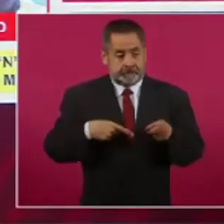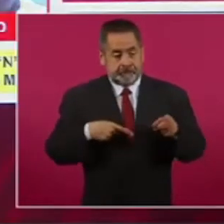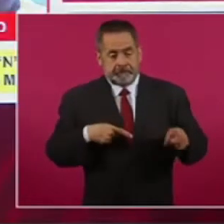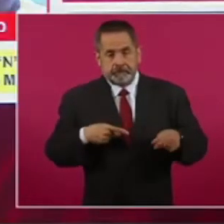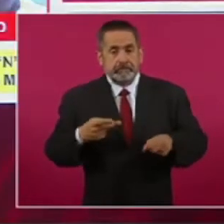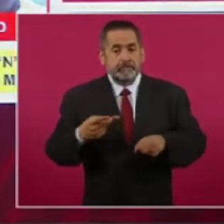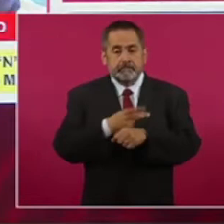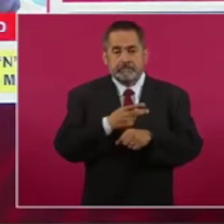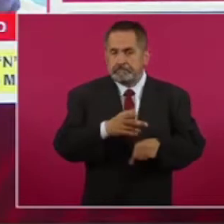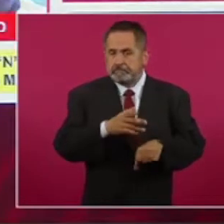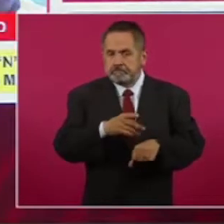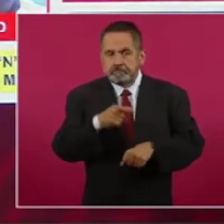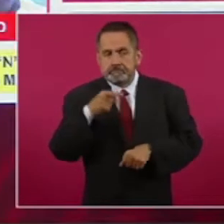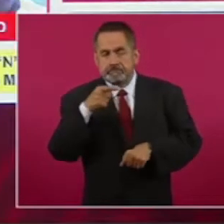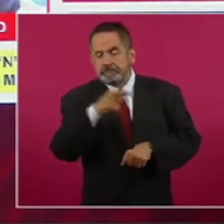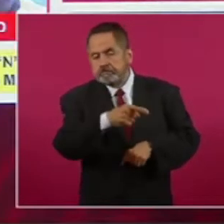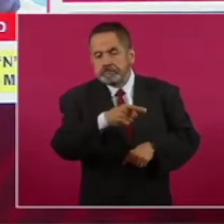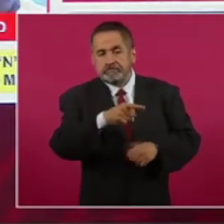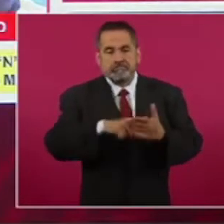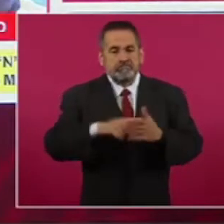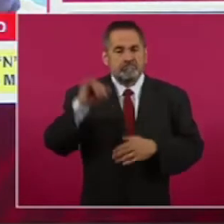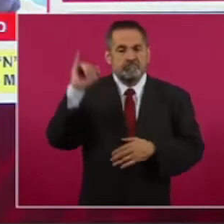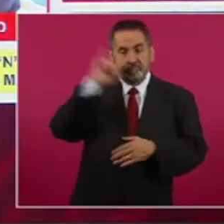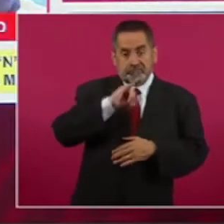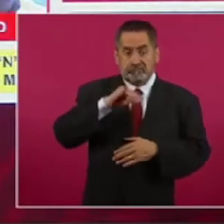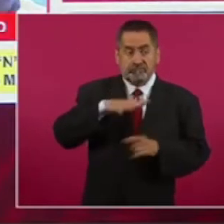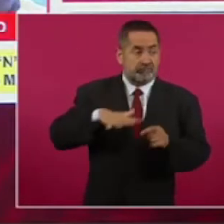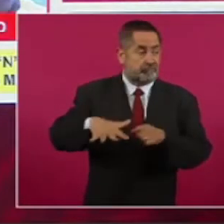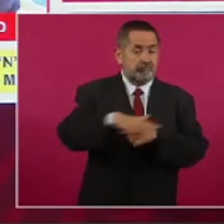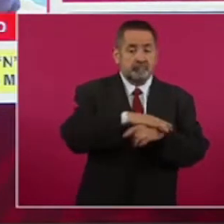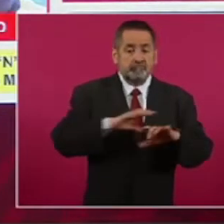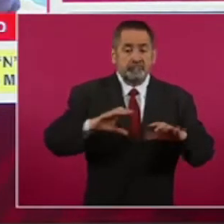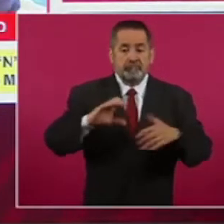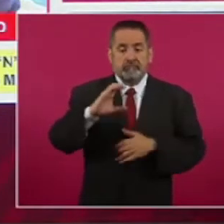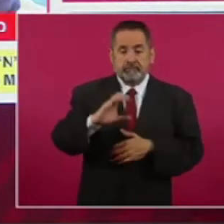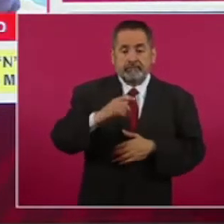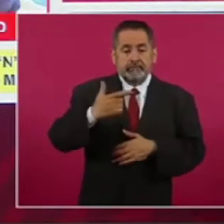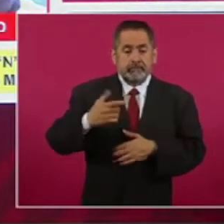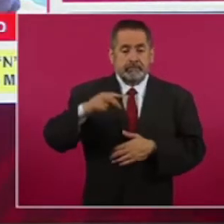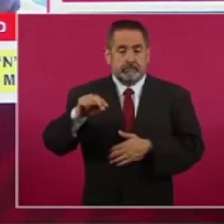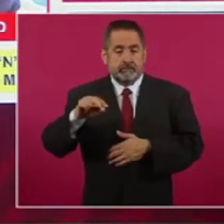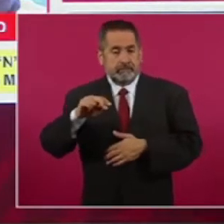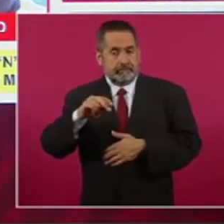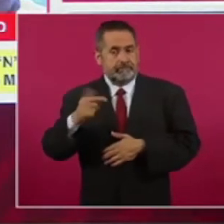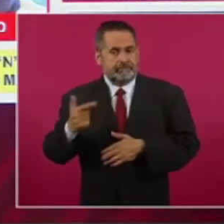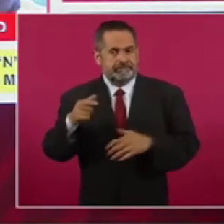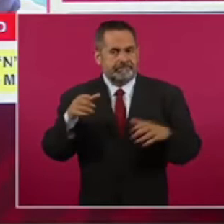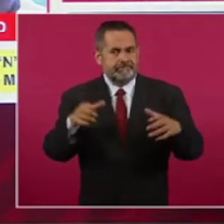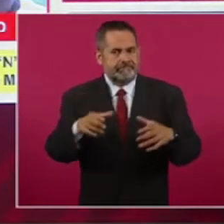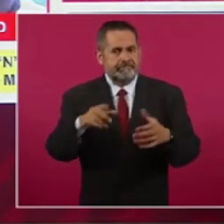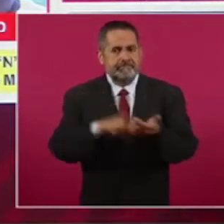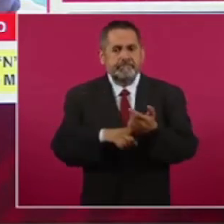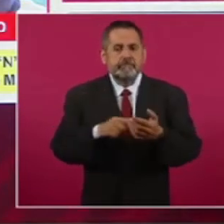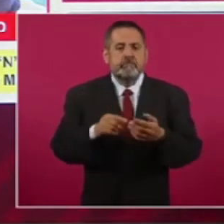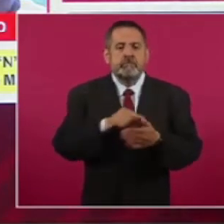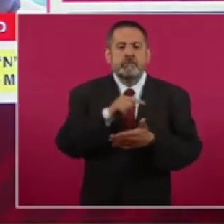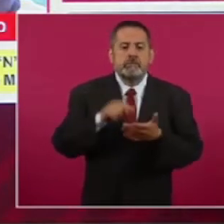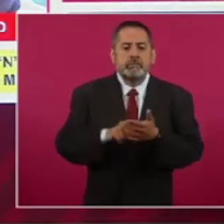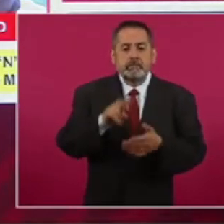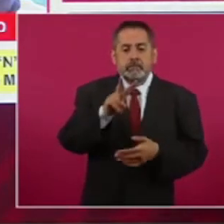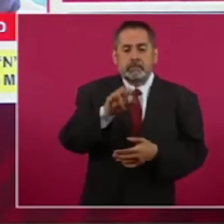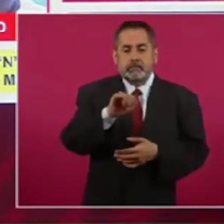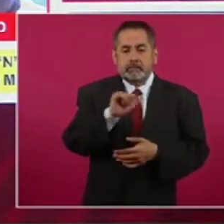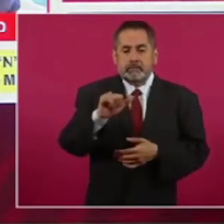se le señala como jefe regional del cártel Jalisco Nueva Generación en los municipios de Villanueva, Jerez